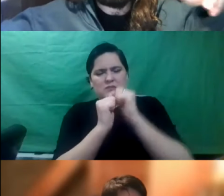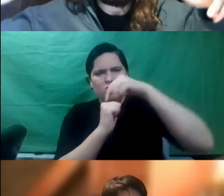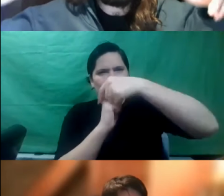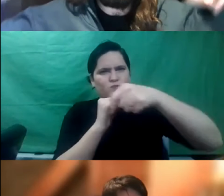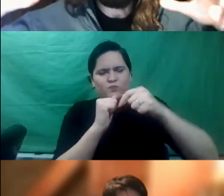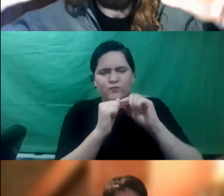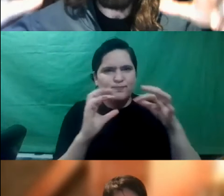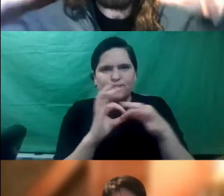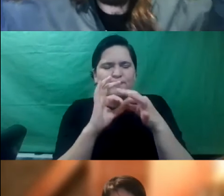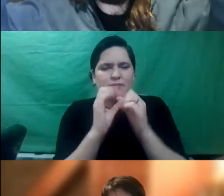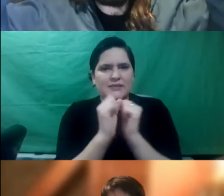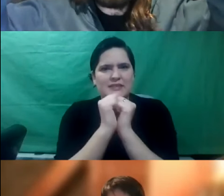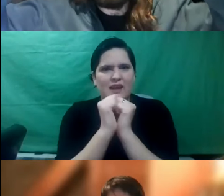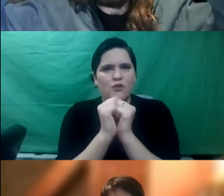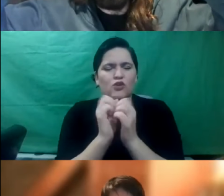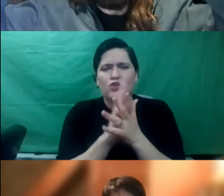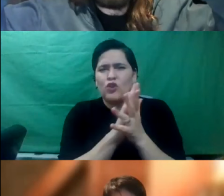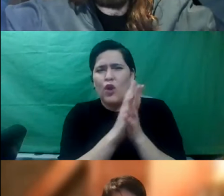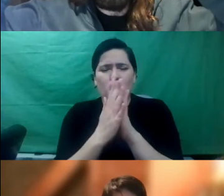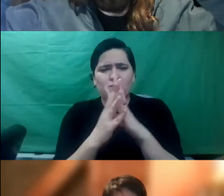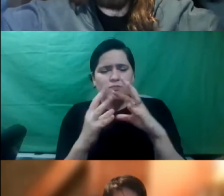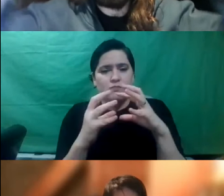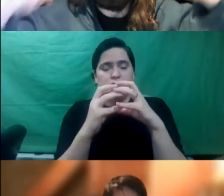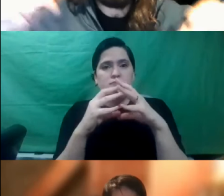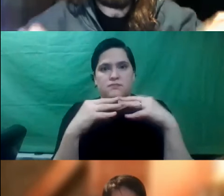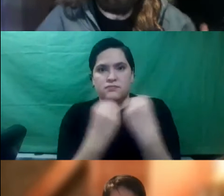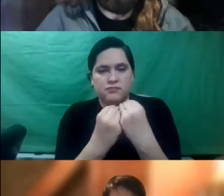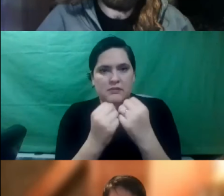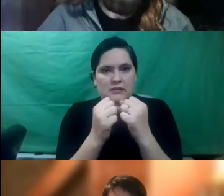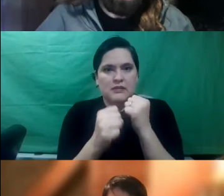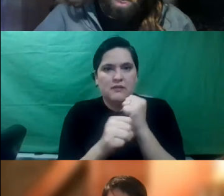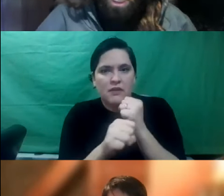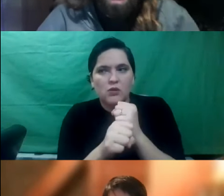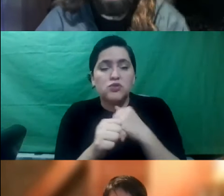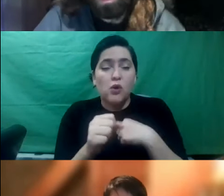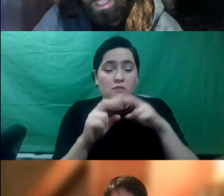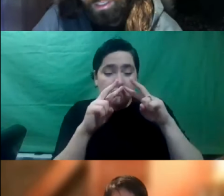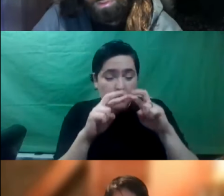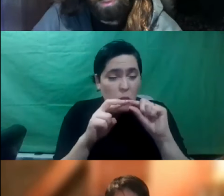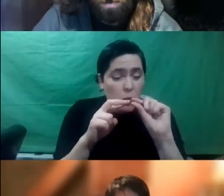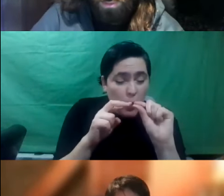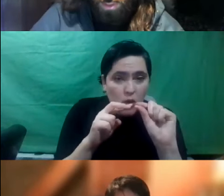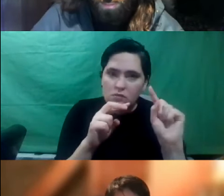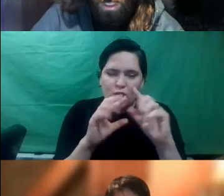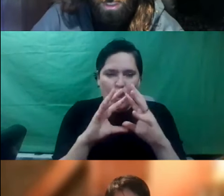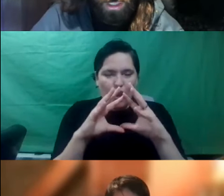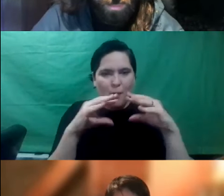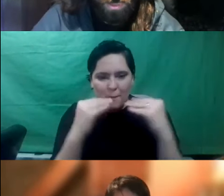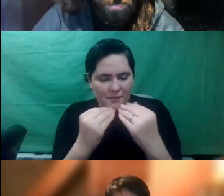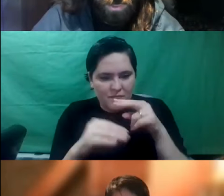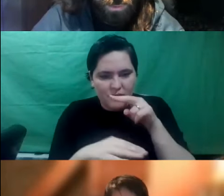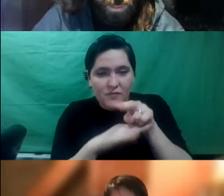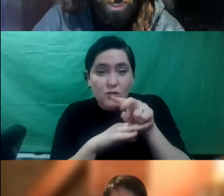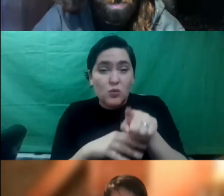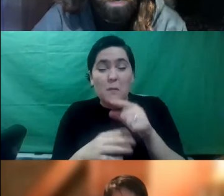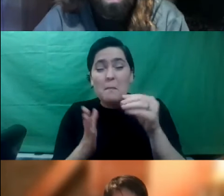que en su conjunto conforman un todo funcional que no puede ser obtenido solo de mirar las partes. Me gustaría entrar en más detalle, pero bueno, si quieren más detalles